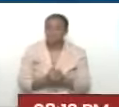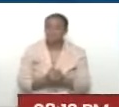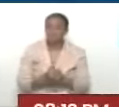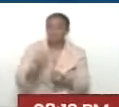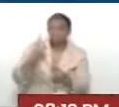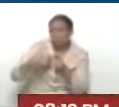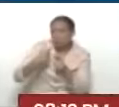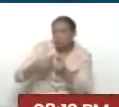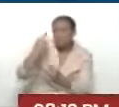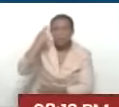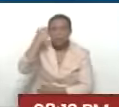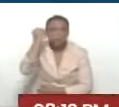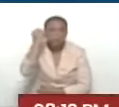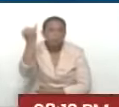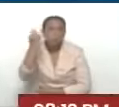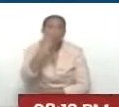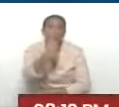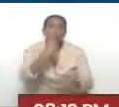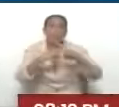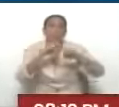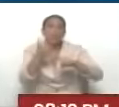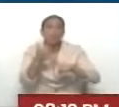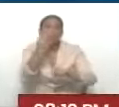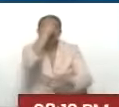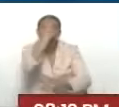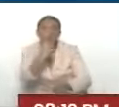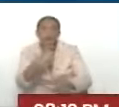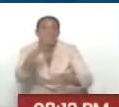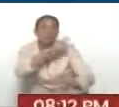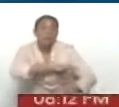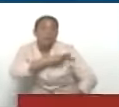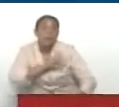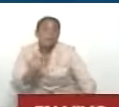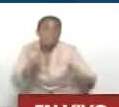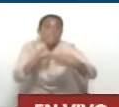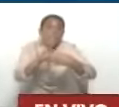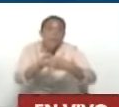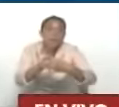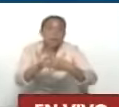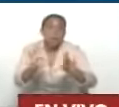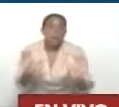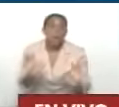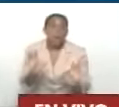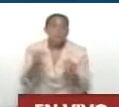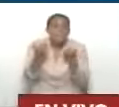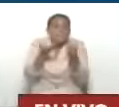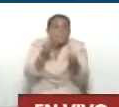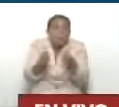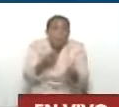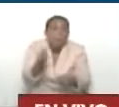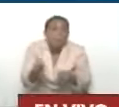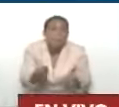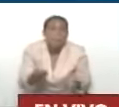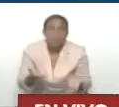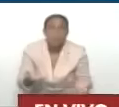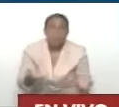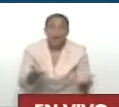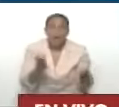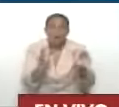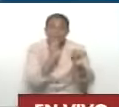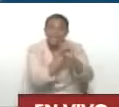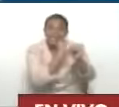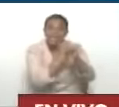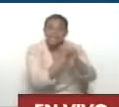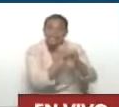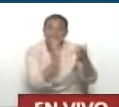Entonces dije, vamos a crear un 1x10 de carácter social, pero vamos a amarrarlo a una aplicación que la